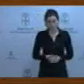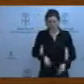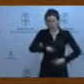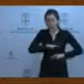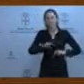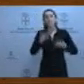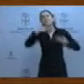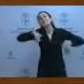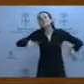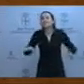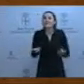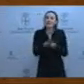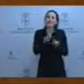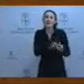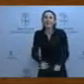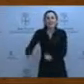embargo